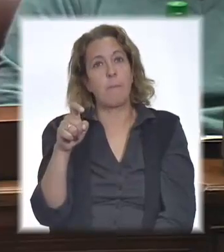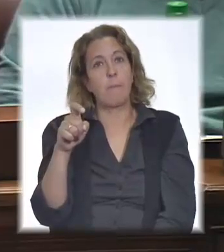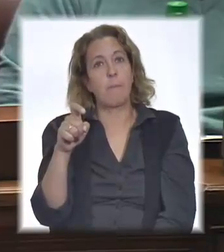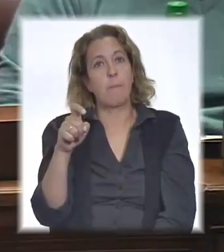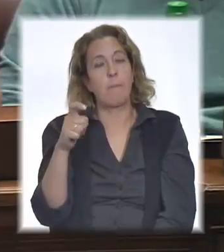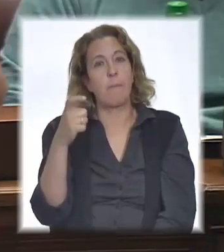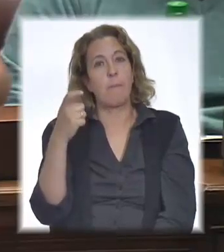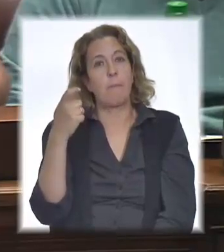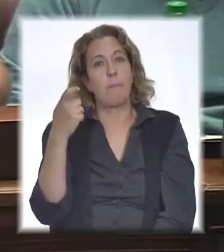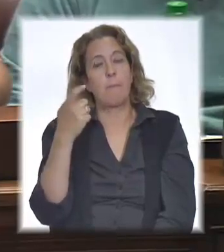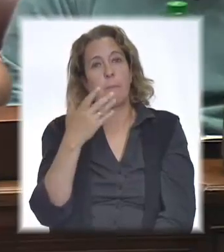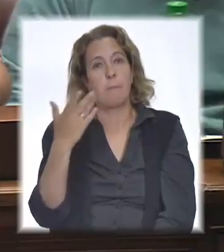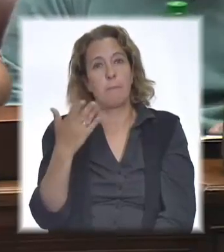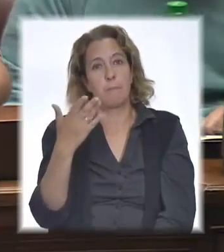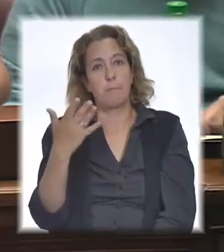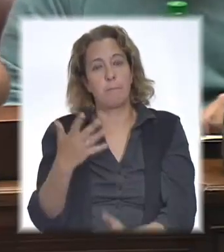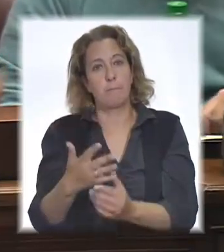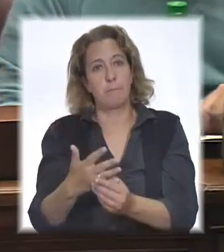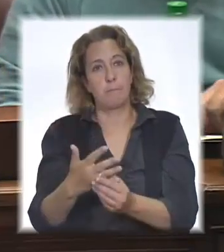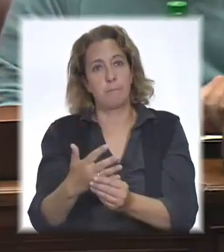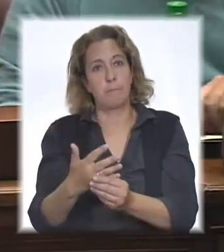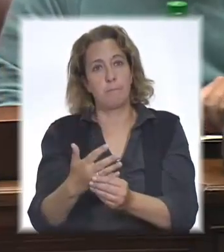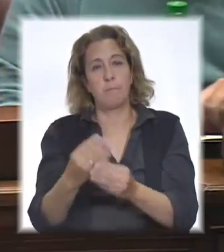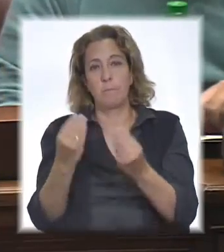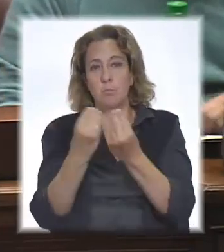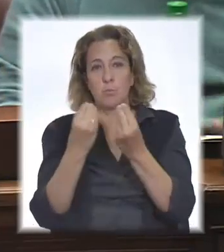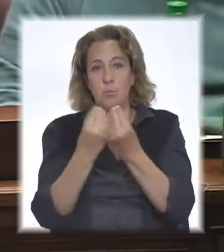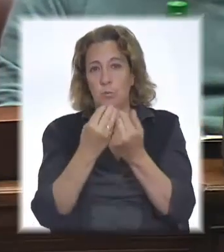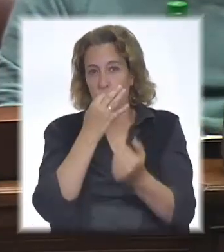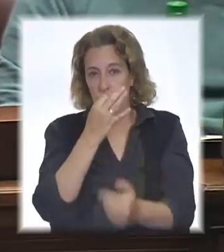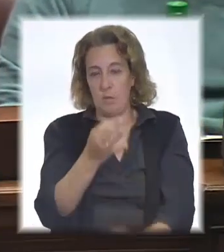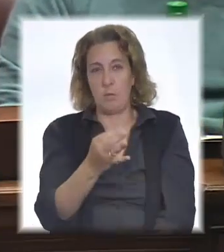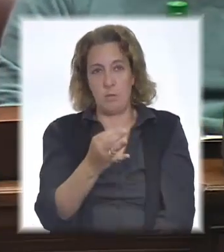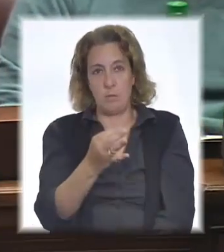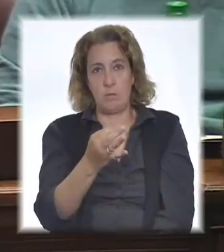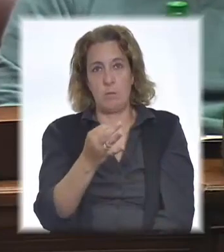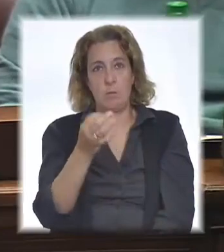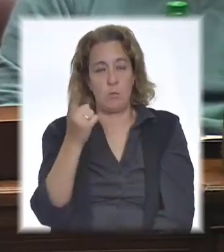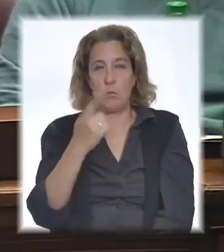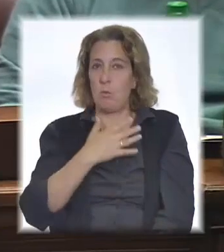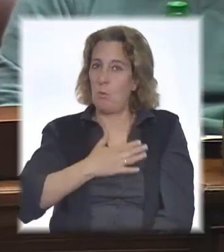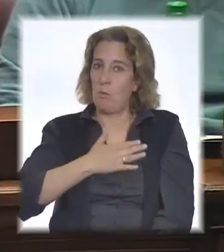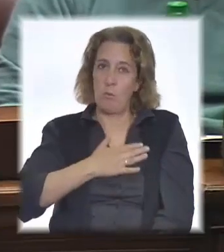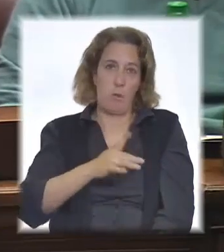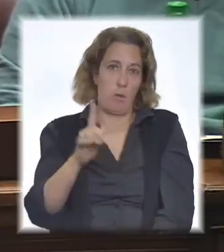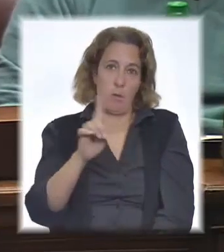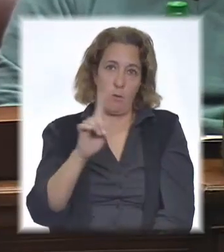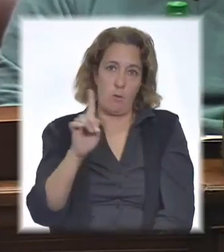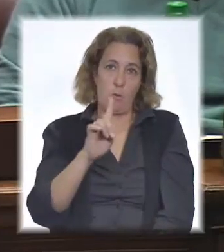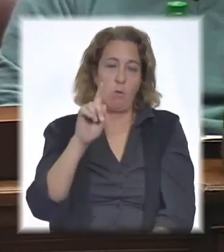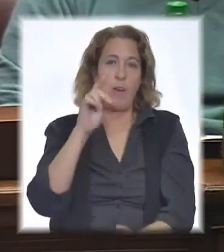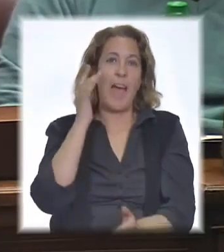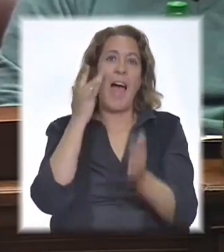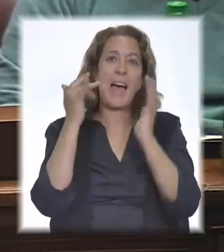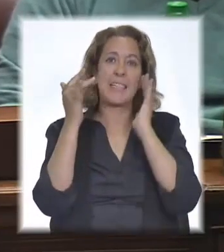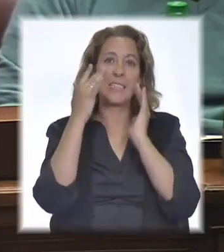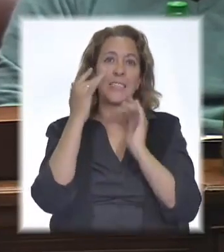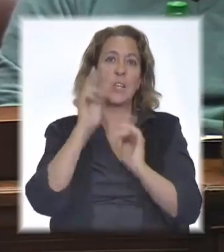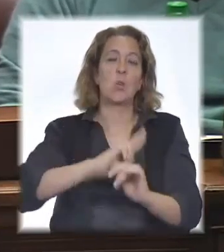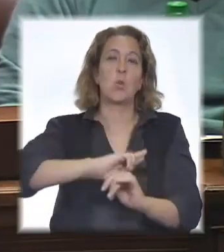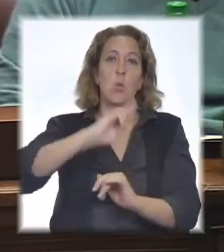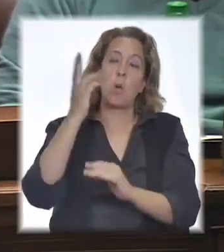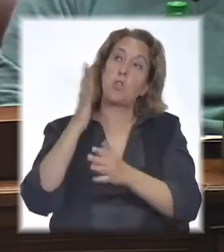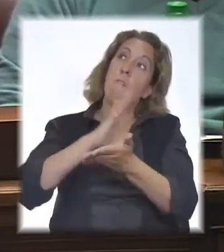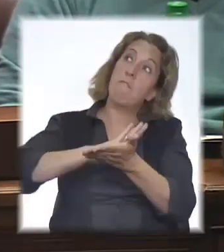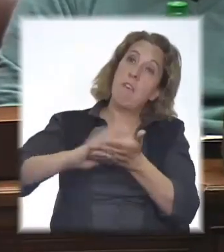de hecho varios expresan su disconformidad por ejemplo con que artistas uruguayos recibirán becas de